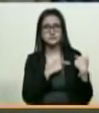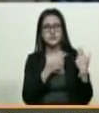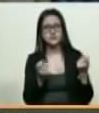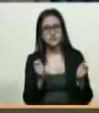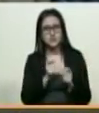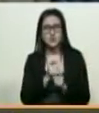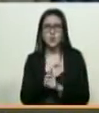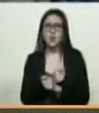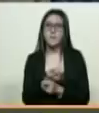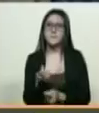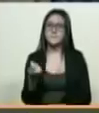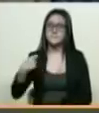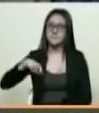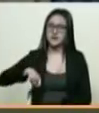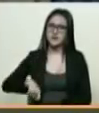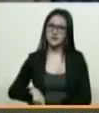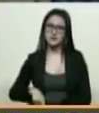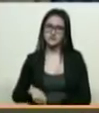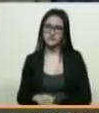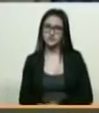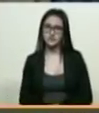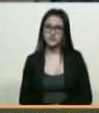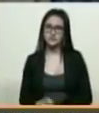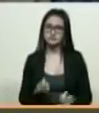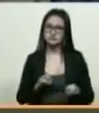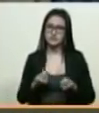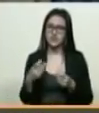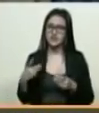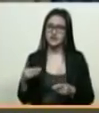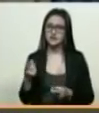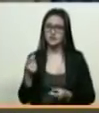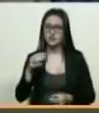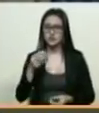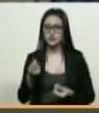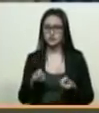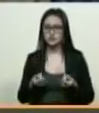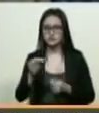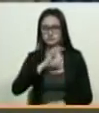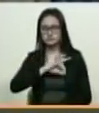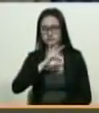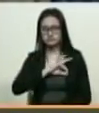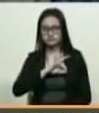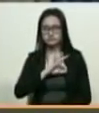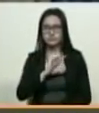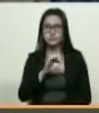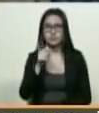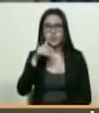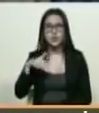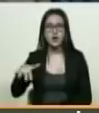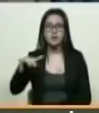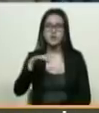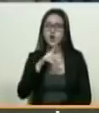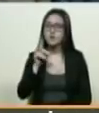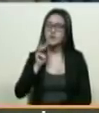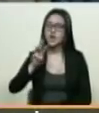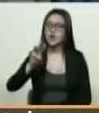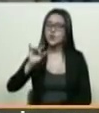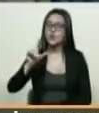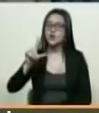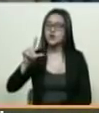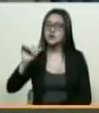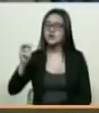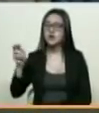revertir los precios, superintendente de los derechos socioeconómicos del pueblo, William Contreras.